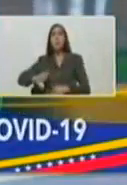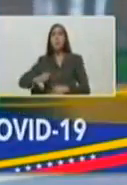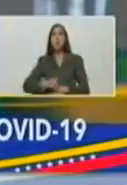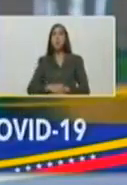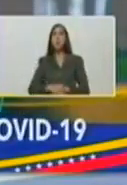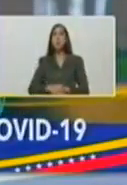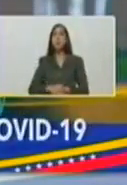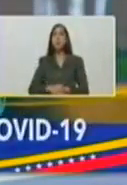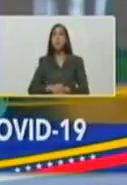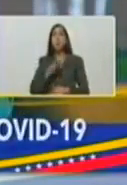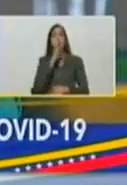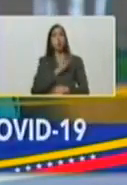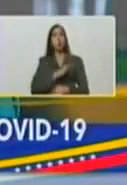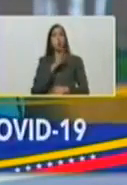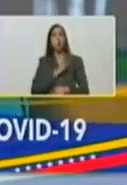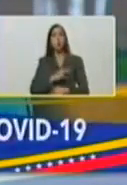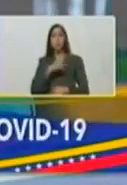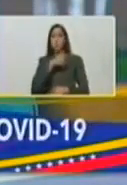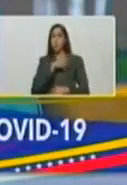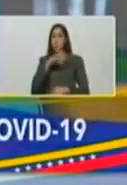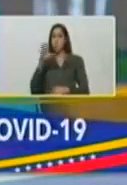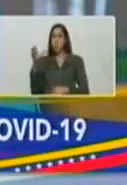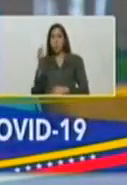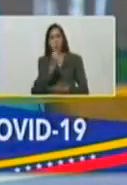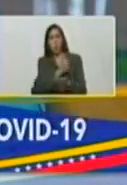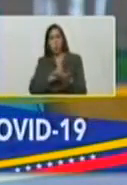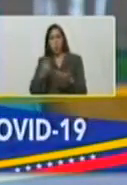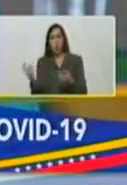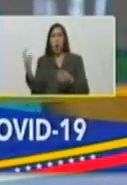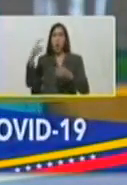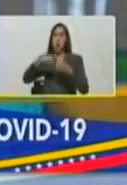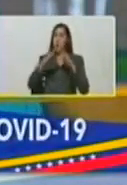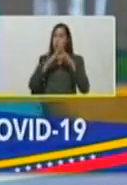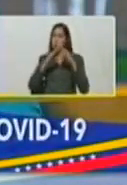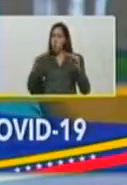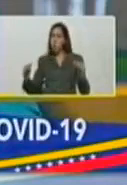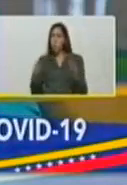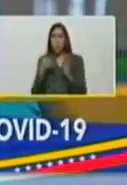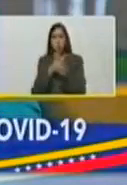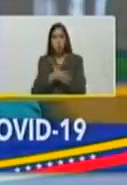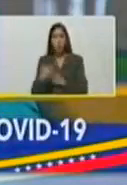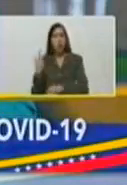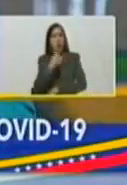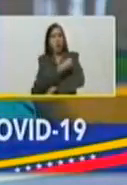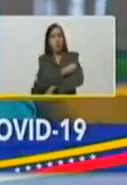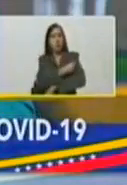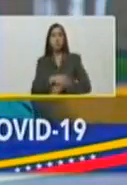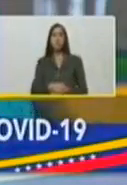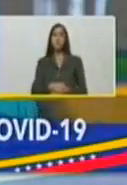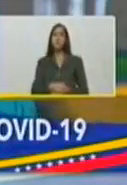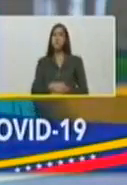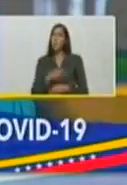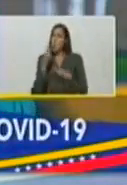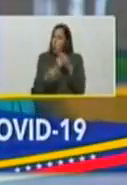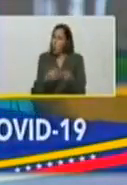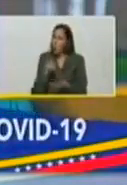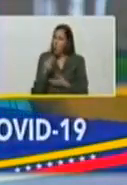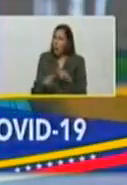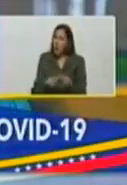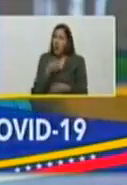Farmacia Socialista, Farmapatria, incorpora toda su red a la vacunación. ¿Cómo marcha eso? En los